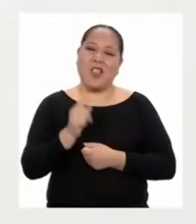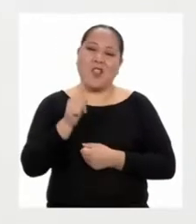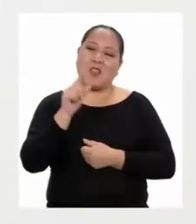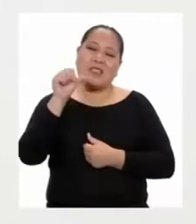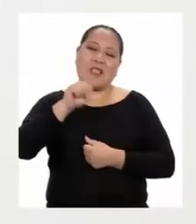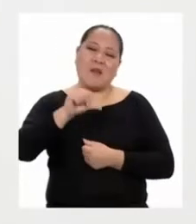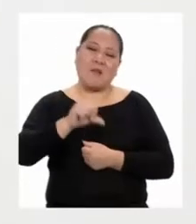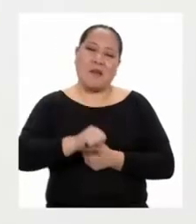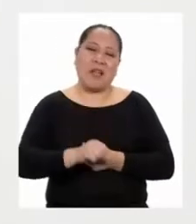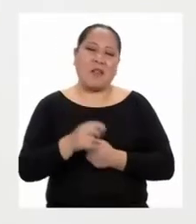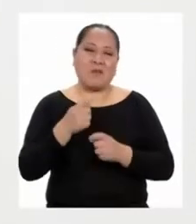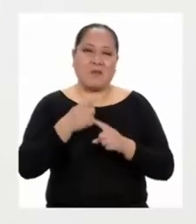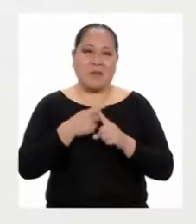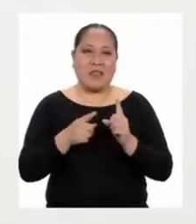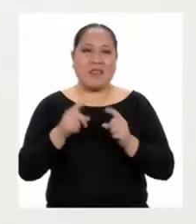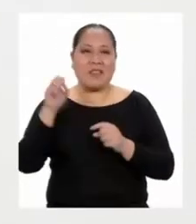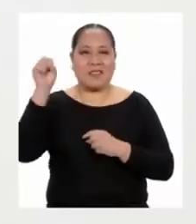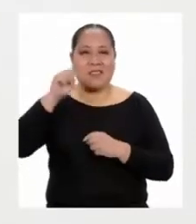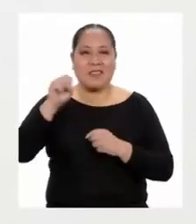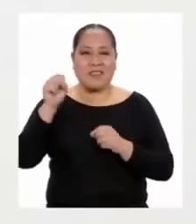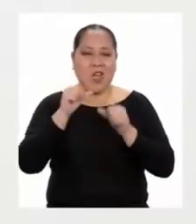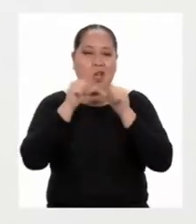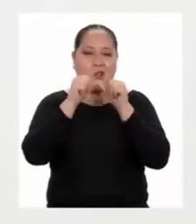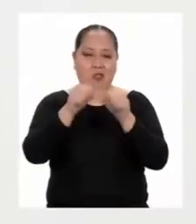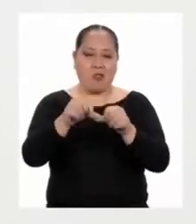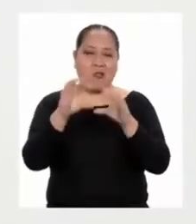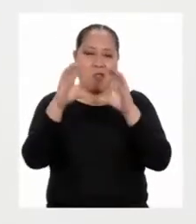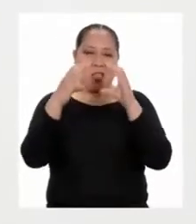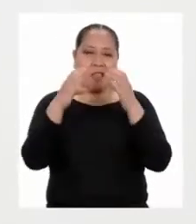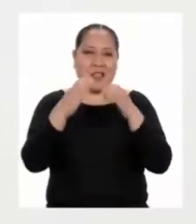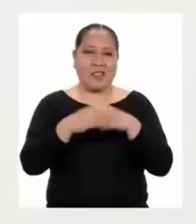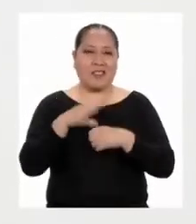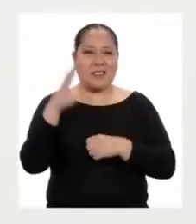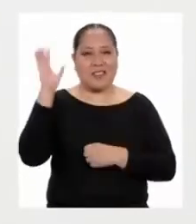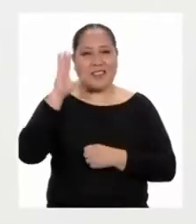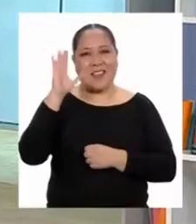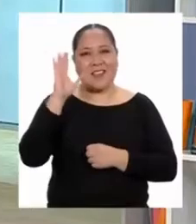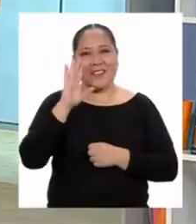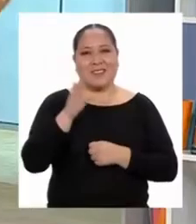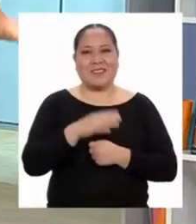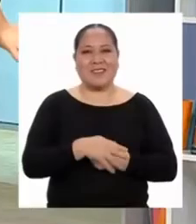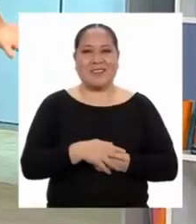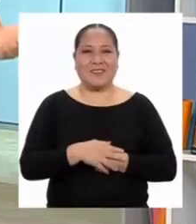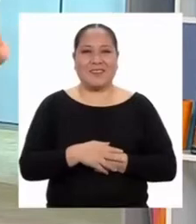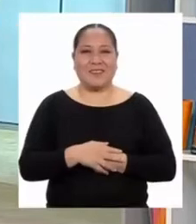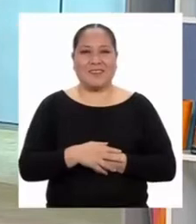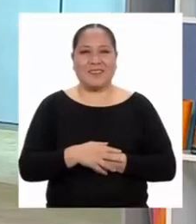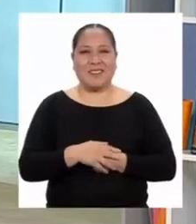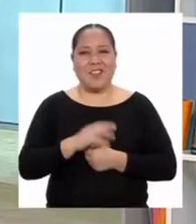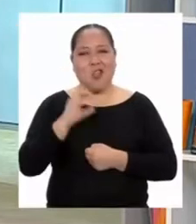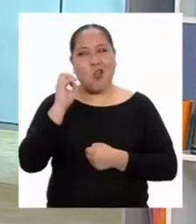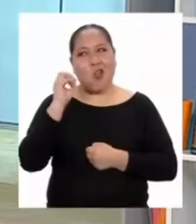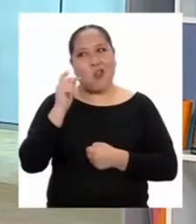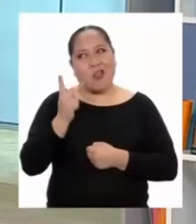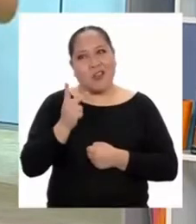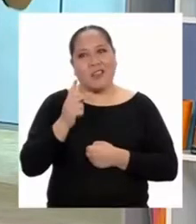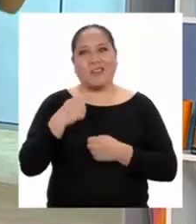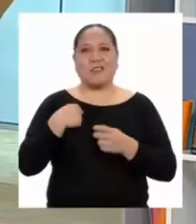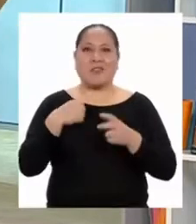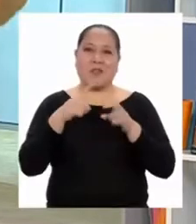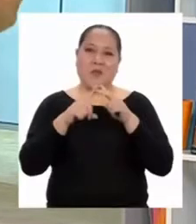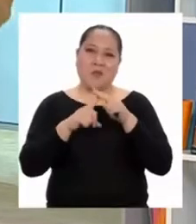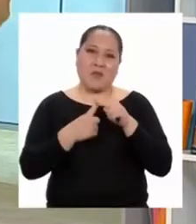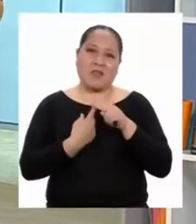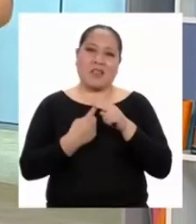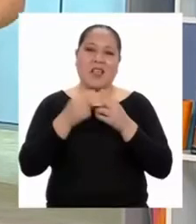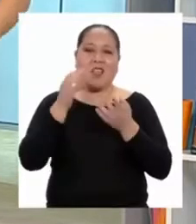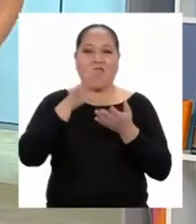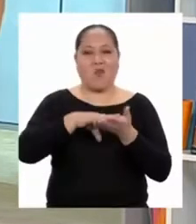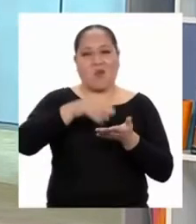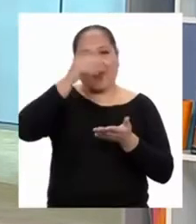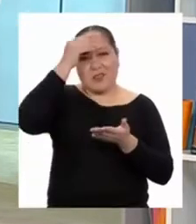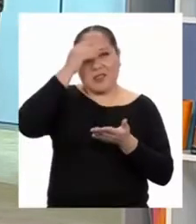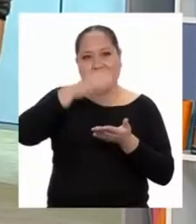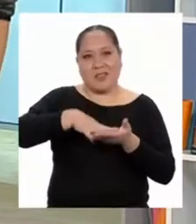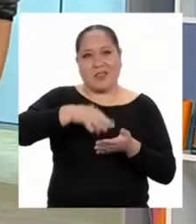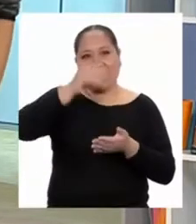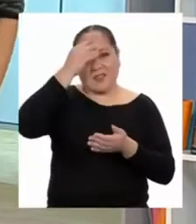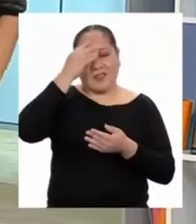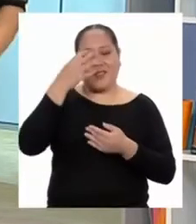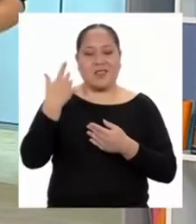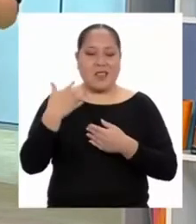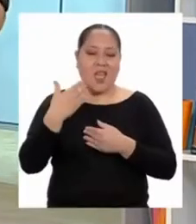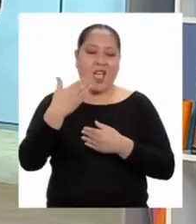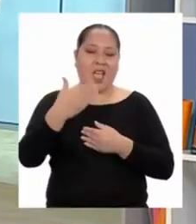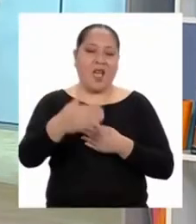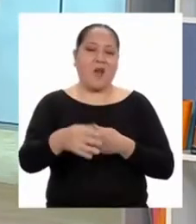mal, pero sigue con tus clases. ¡Chao! bueno, recién he comenzado con mi aprendizaje. Ya iré